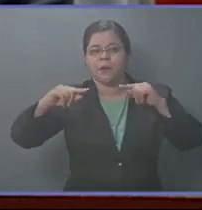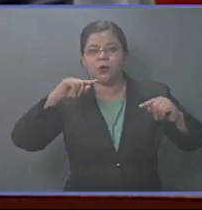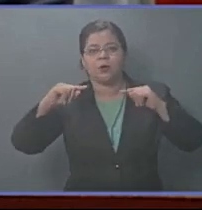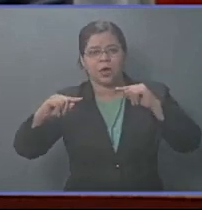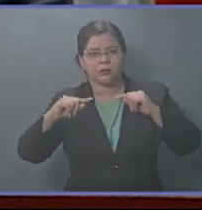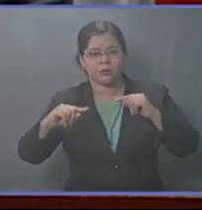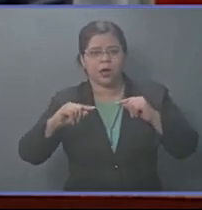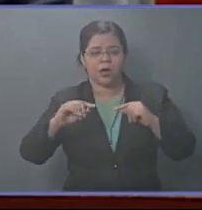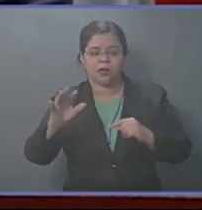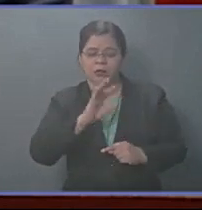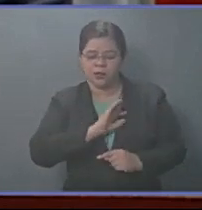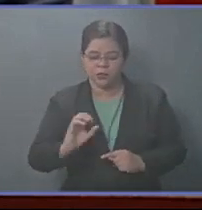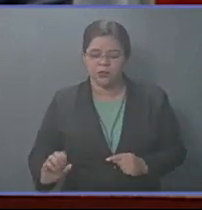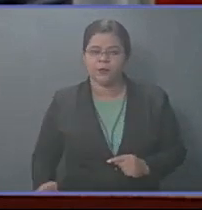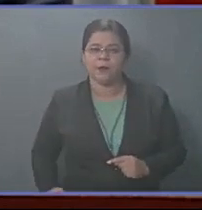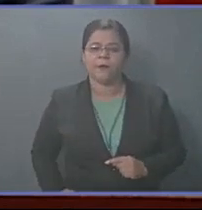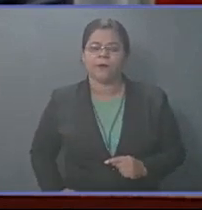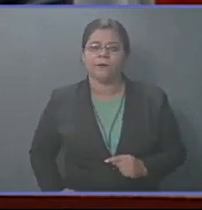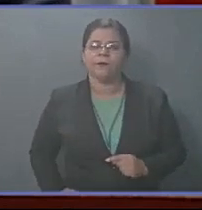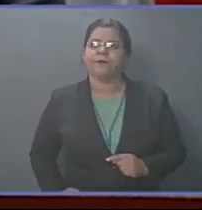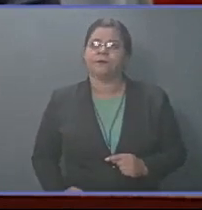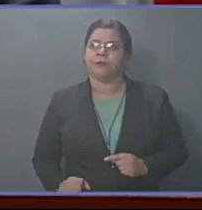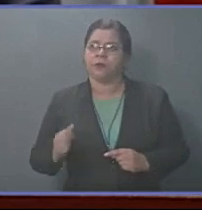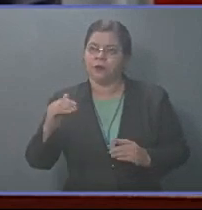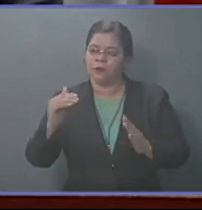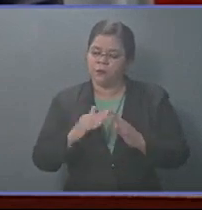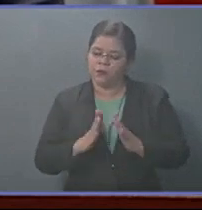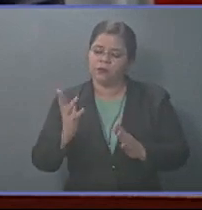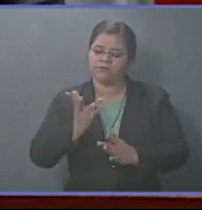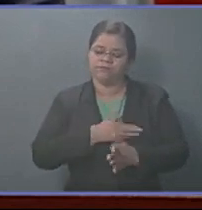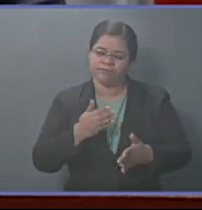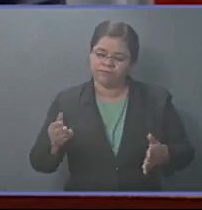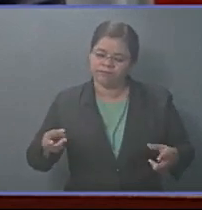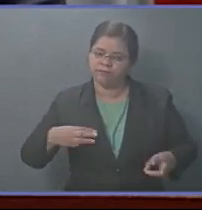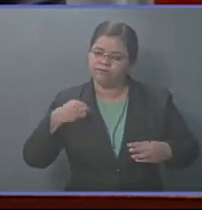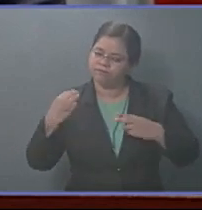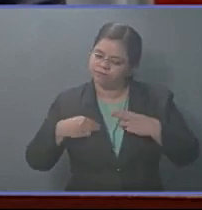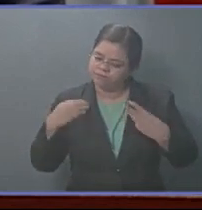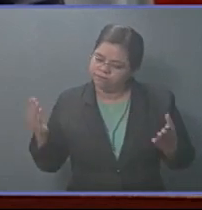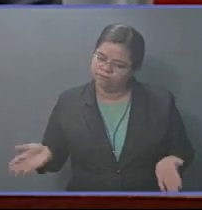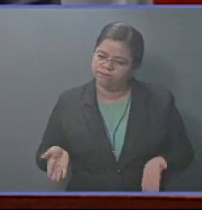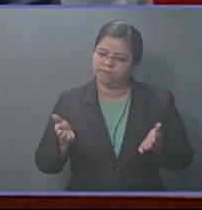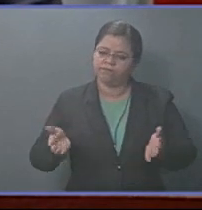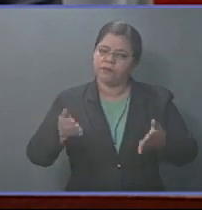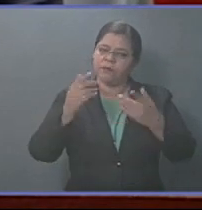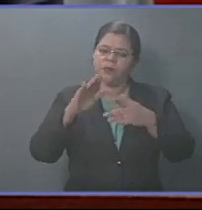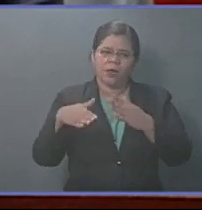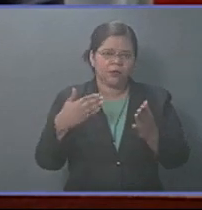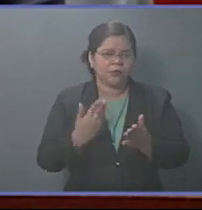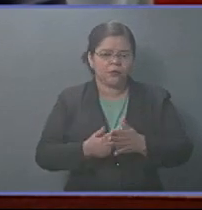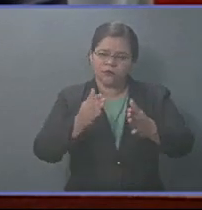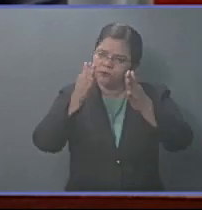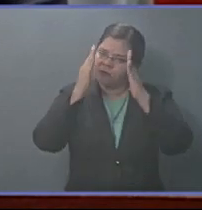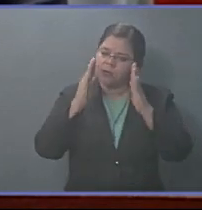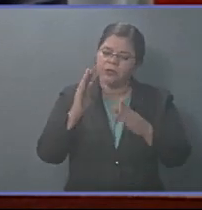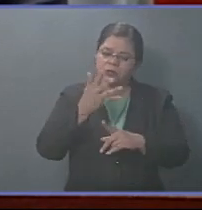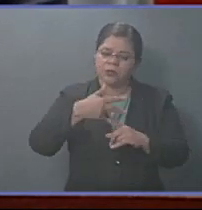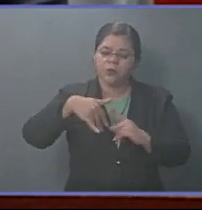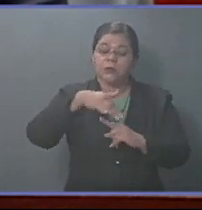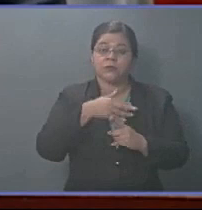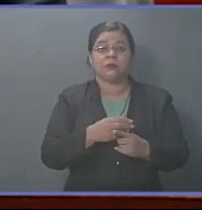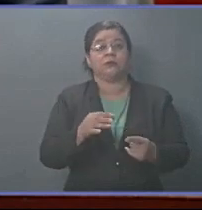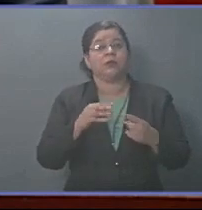el estado de derecho en nuestro país y les instamos a continuar atentos a la situación en